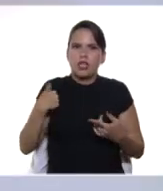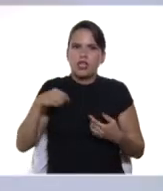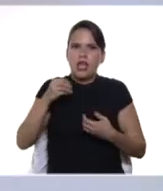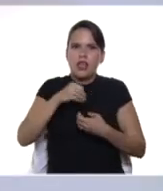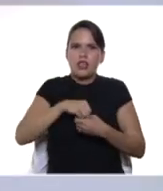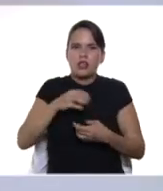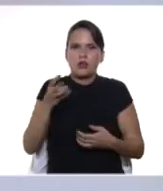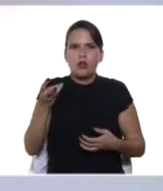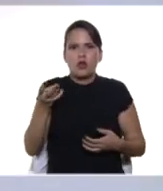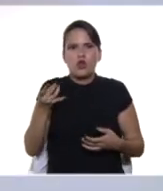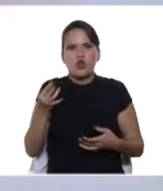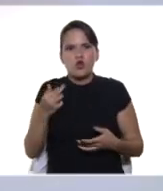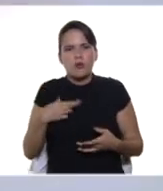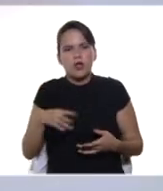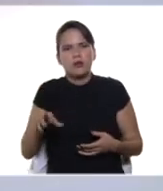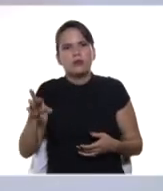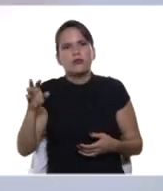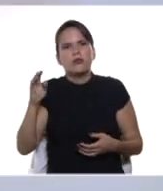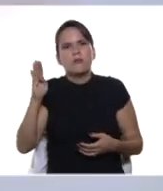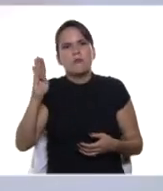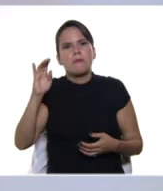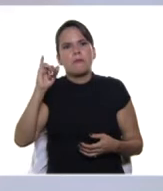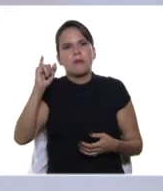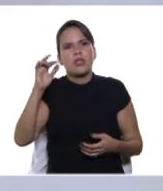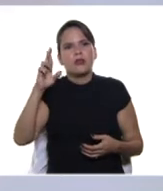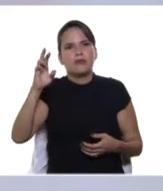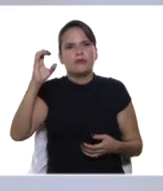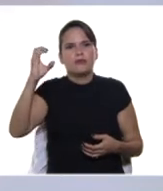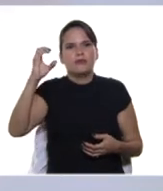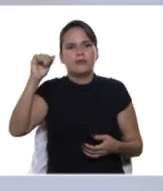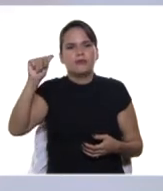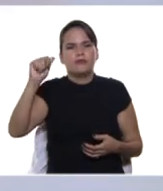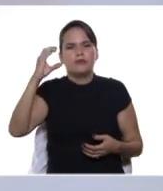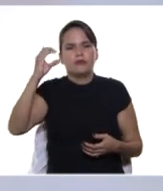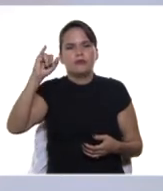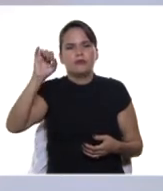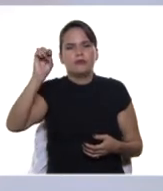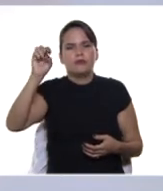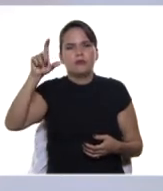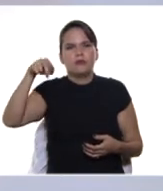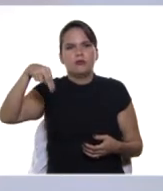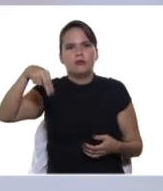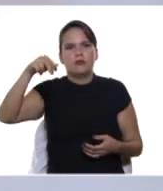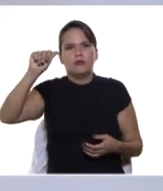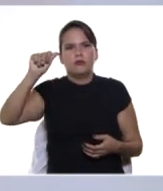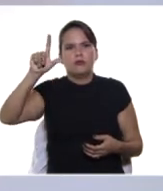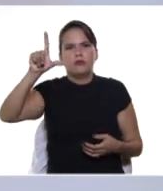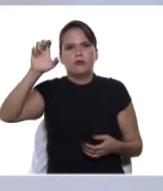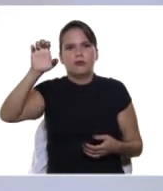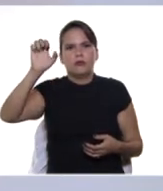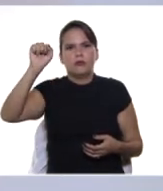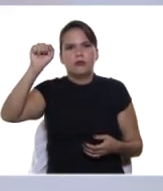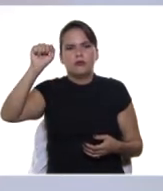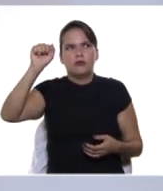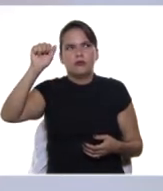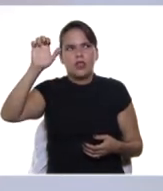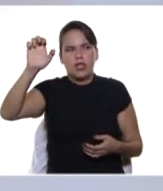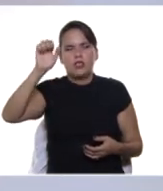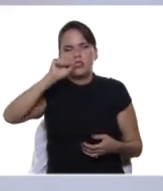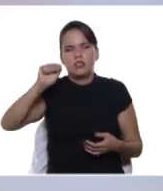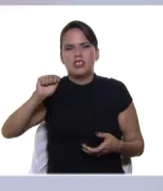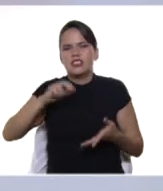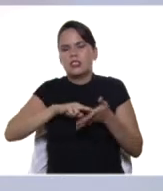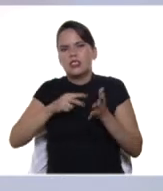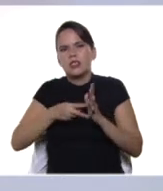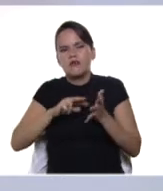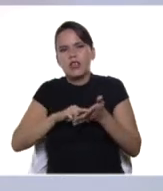números irracionales, es decir, que su valor decimal es infinito,